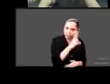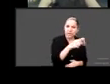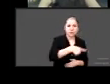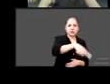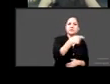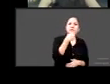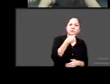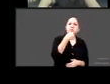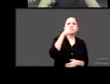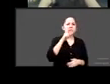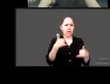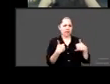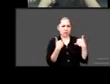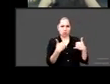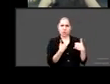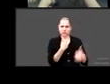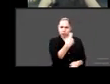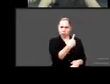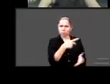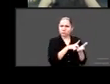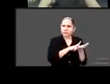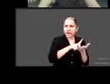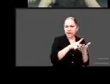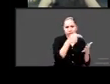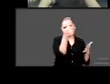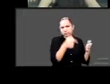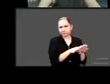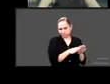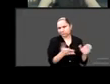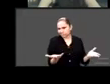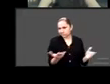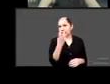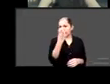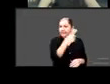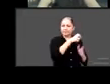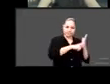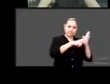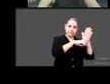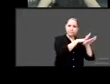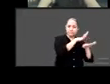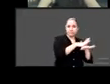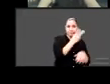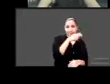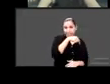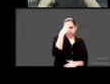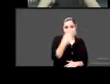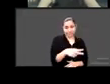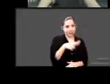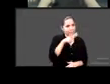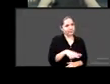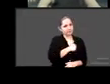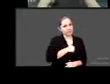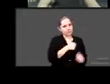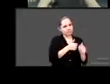de sus derechos. Y ese mensaje es muy grande. Y por cierto, nuestro país se está quedando atrás. En el mundo, 57